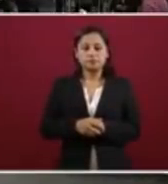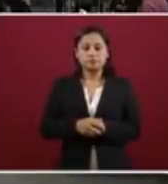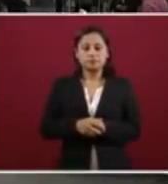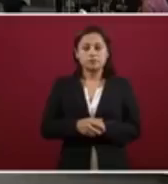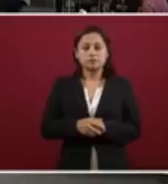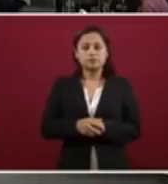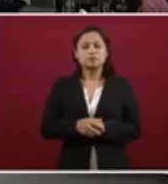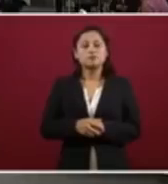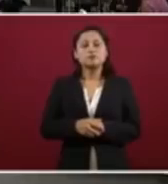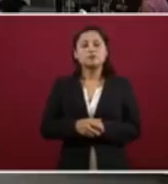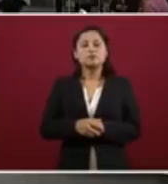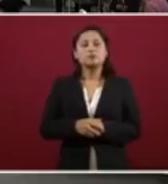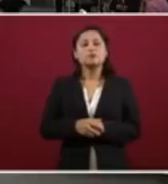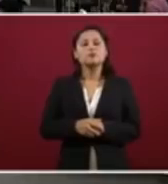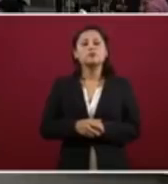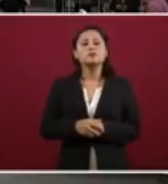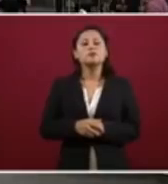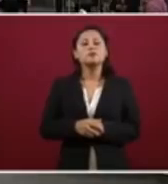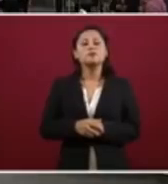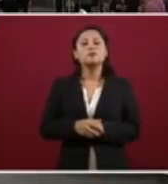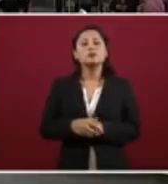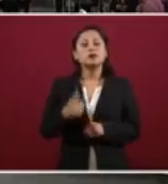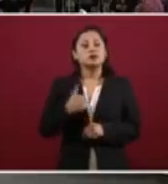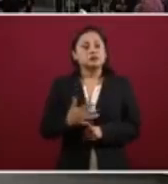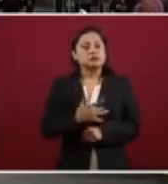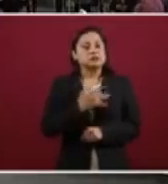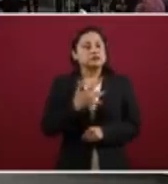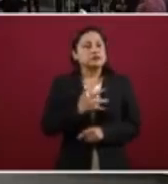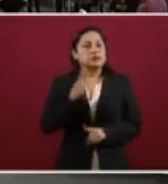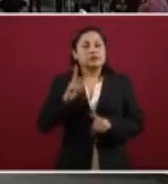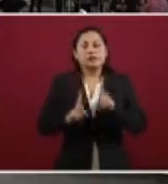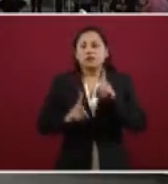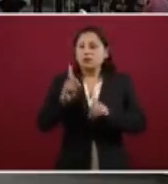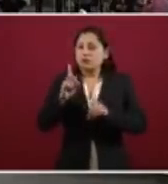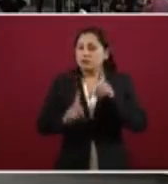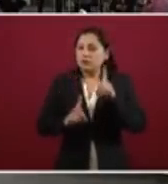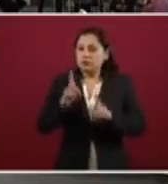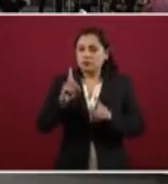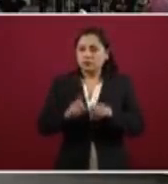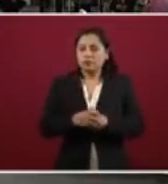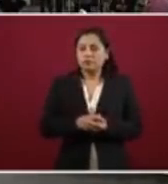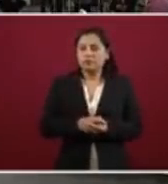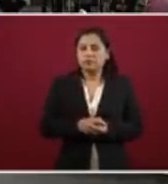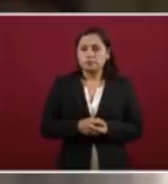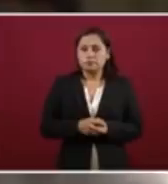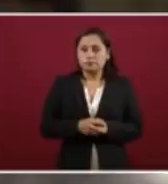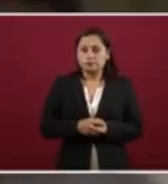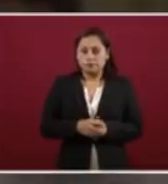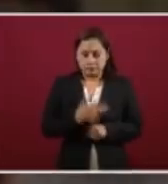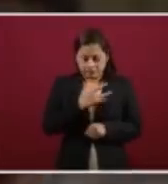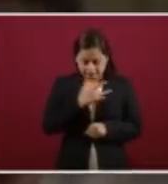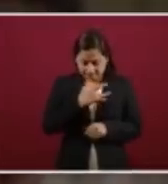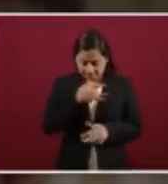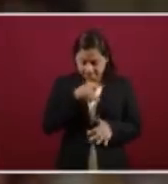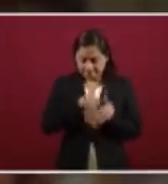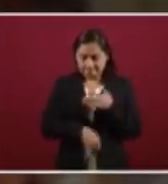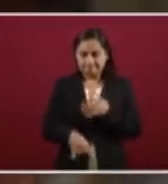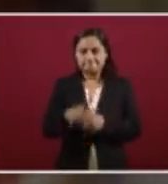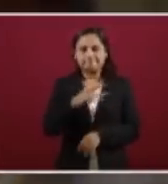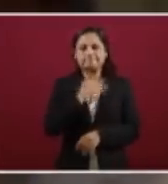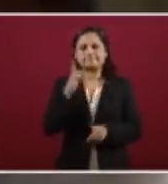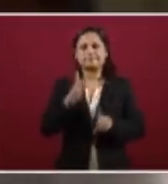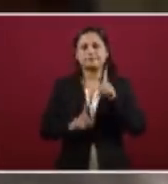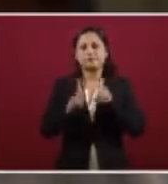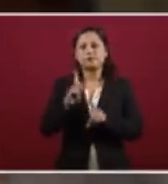Y una inquietud que tengo muy, muy en mi corazón, al fondo de mi corazón, es porque